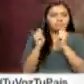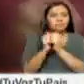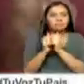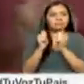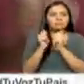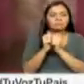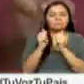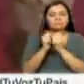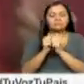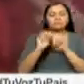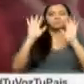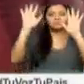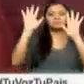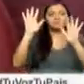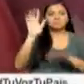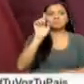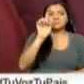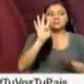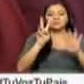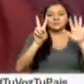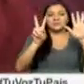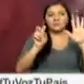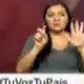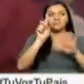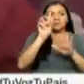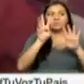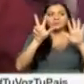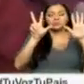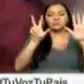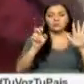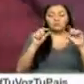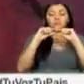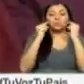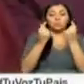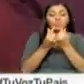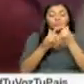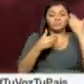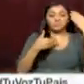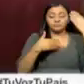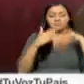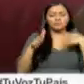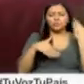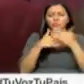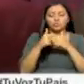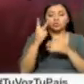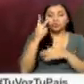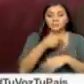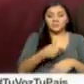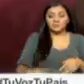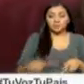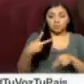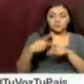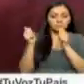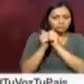huelgas de los años 70 y 80, la creación del Partido de los Trabajadores y sus dos mandatos.